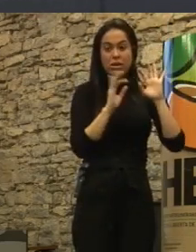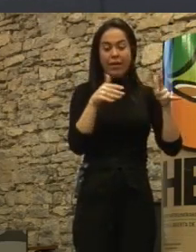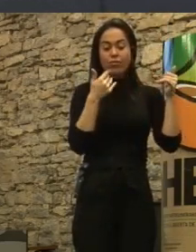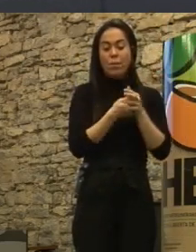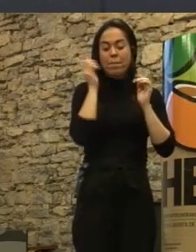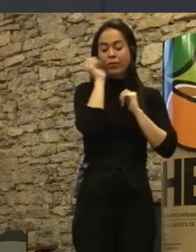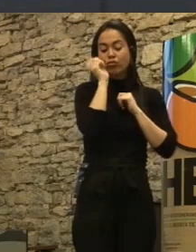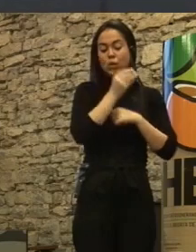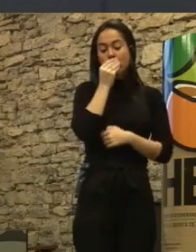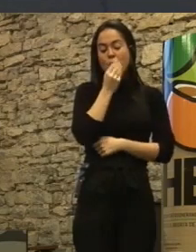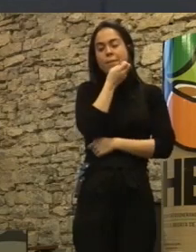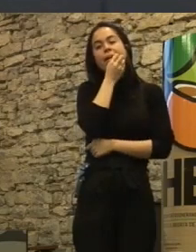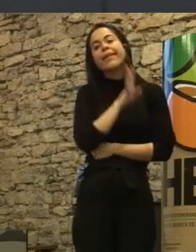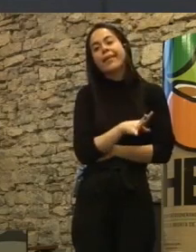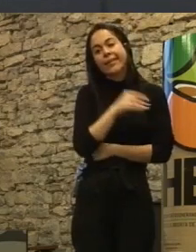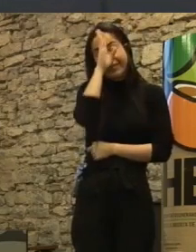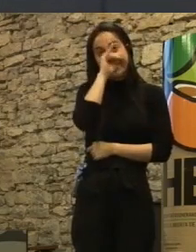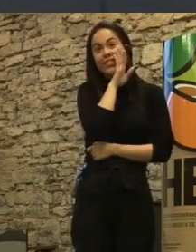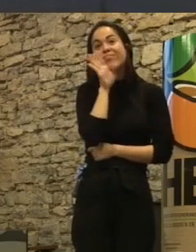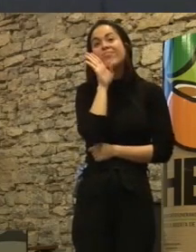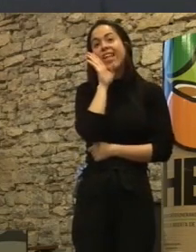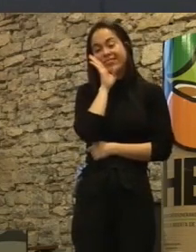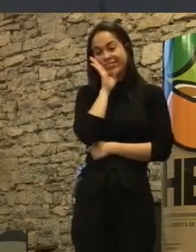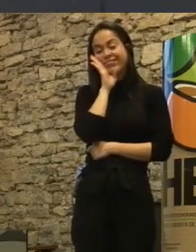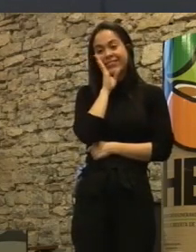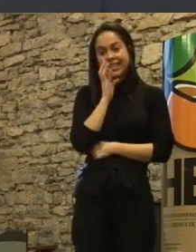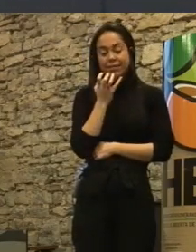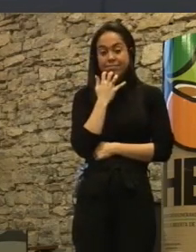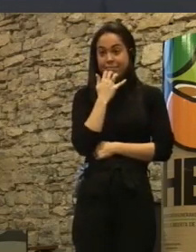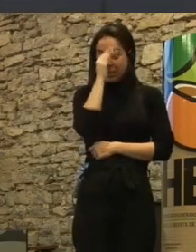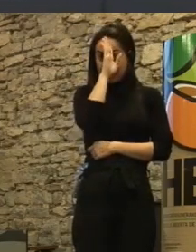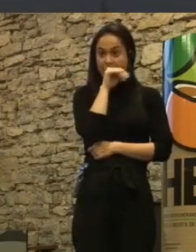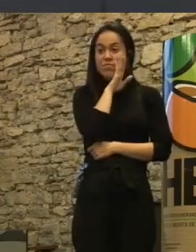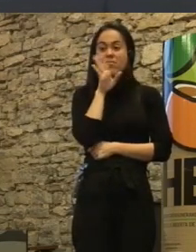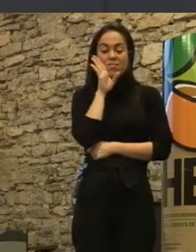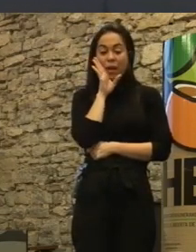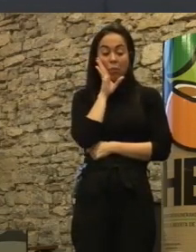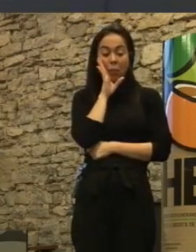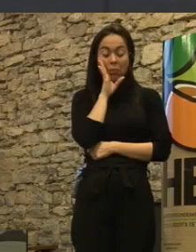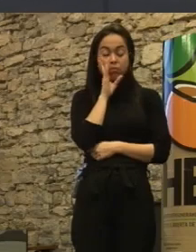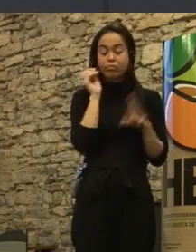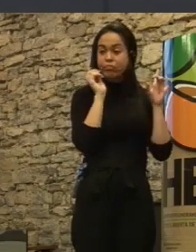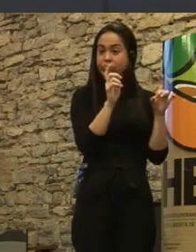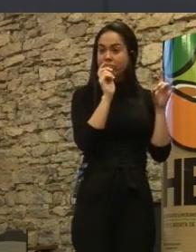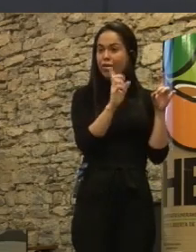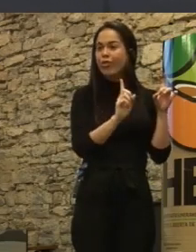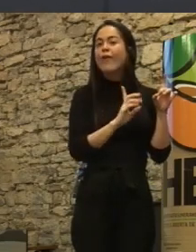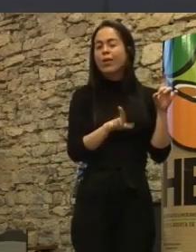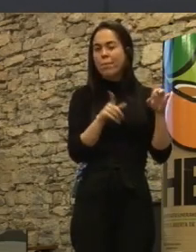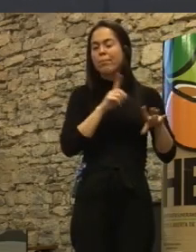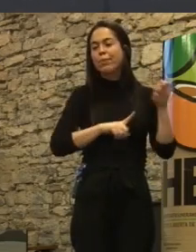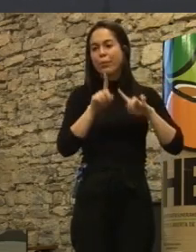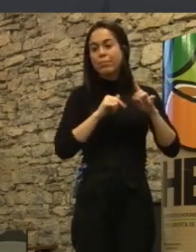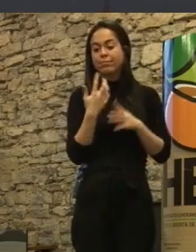profesor es el padre y la madre. Y si el padre y la madre no se dedican, ¿qué hacemos? Ahí ya estamos en problemas. Entramos